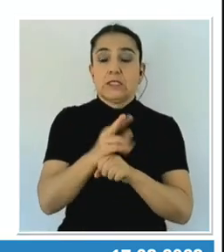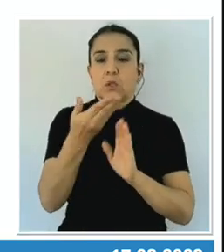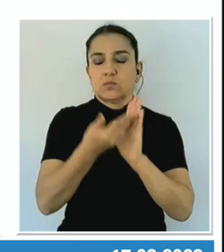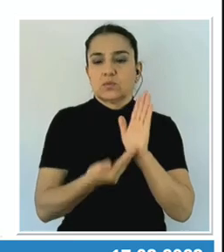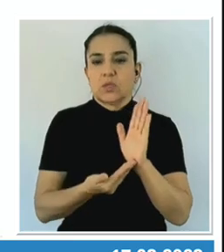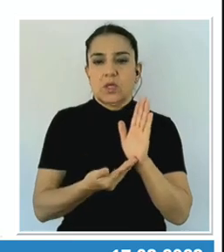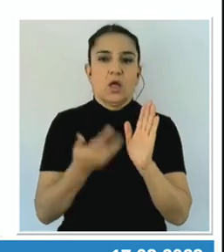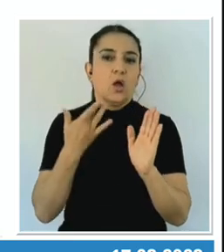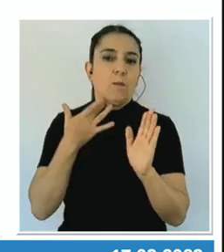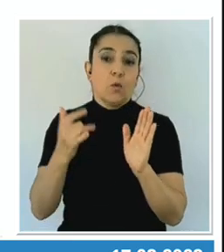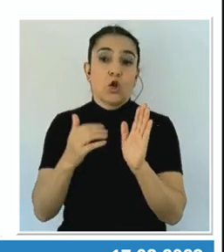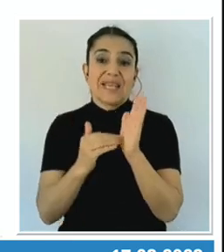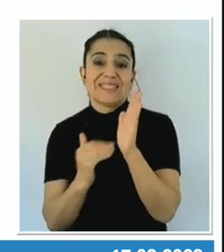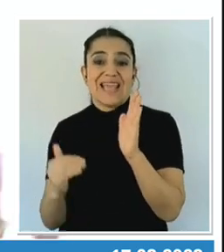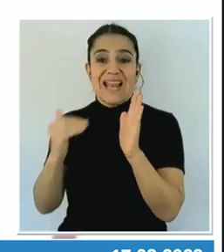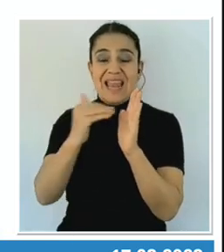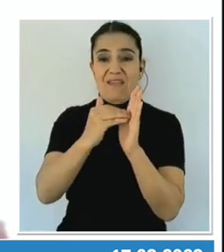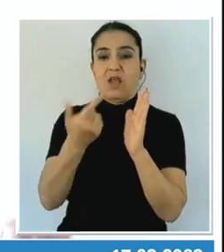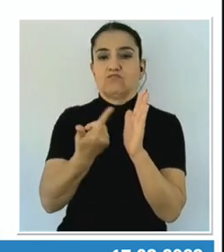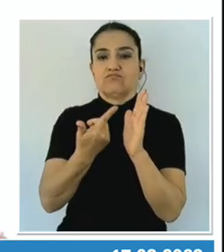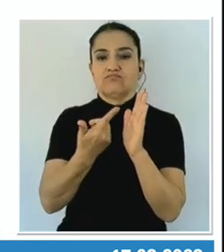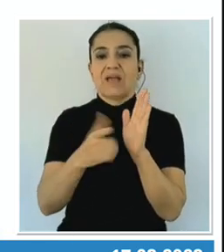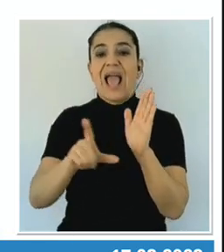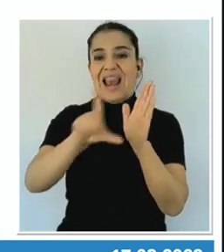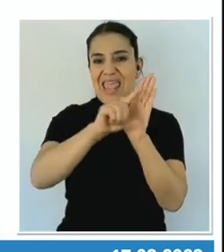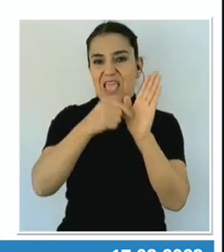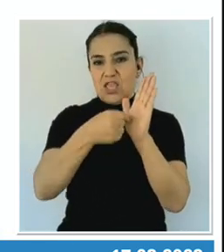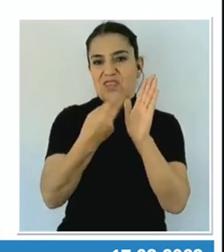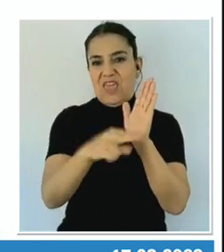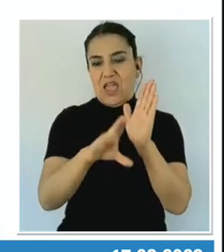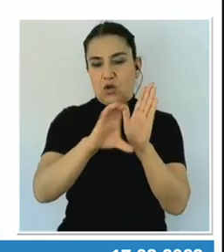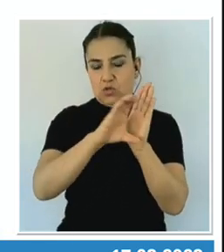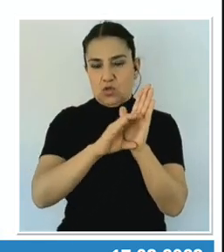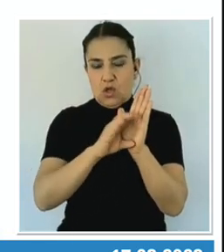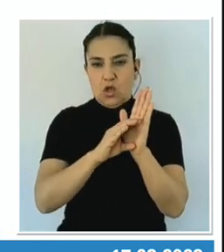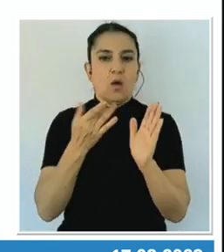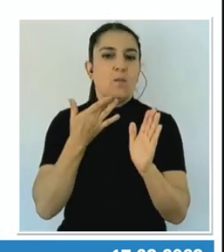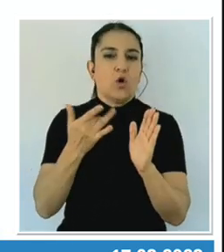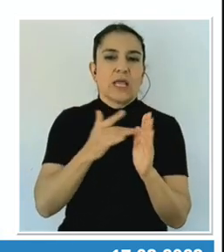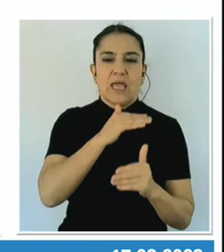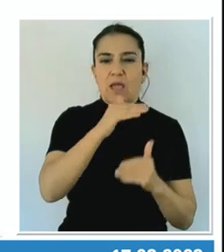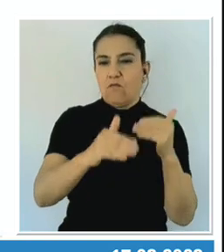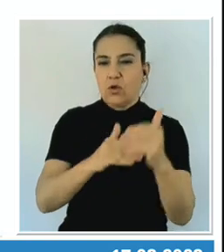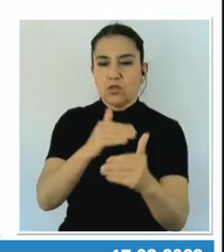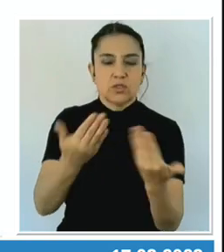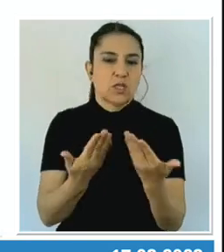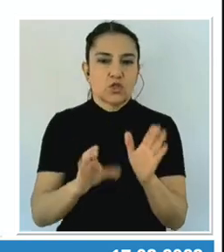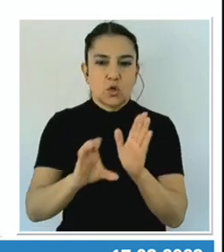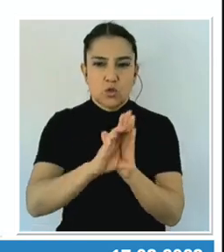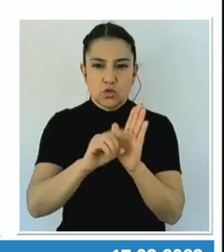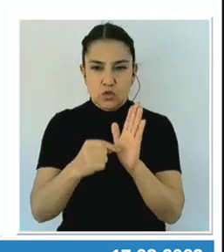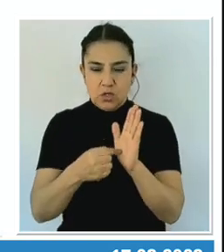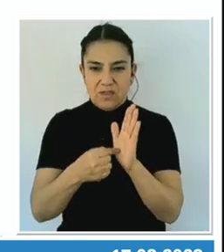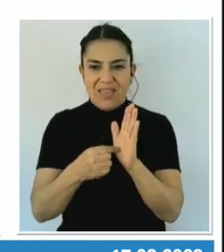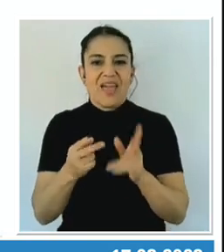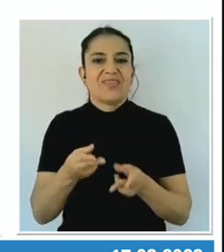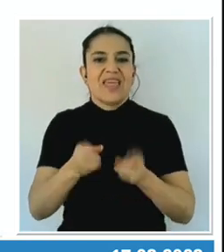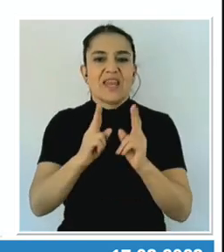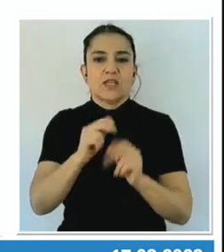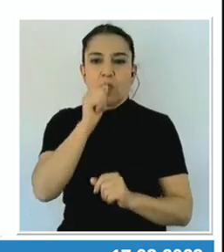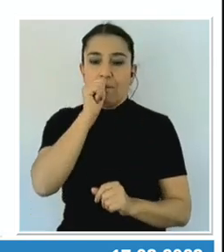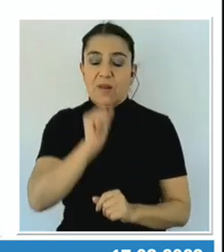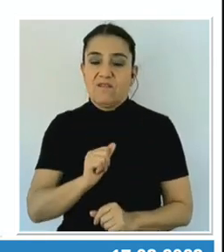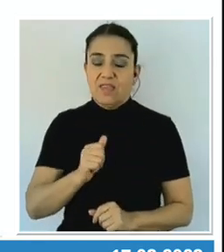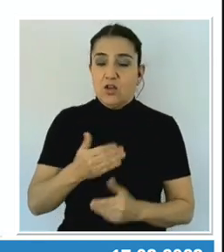rango constitucional, y por el fenómeno de constitucionalización de ramas del derecho, en particular del derecho privado, al que me voy a referir